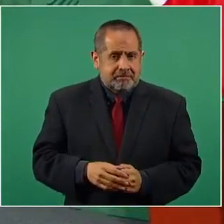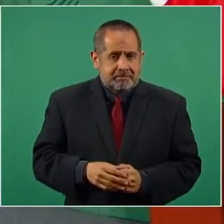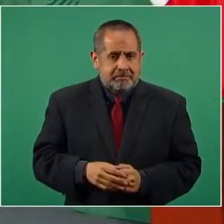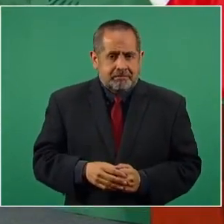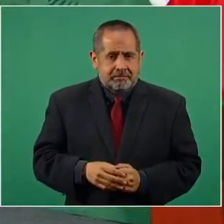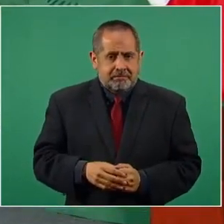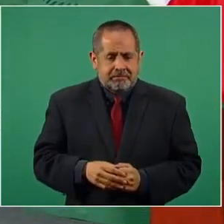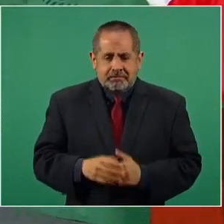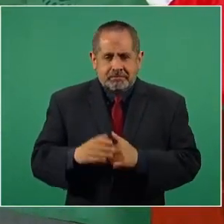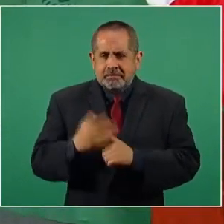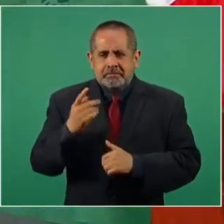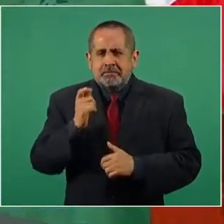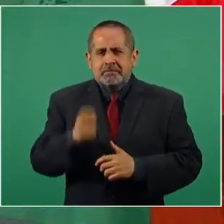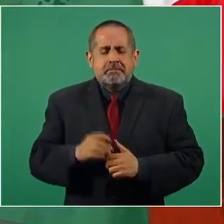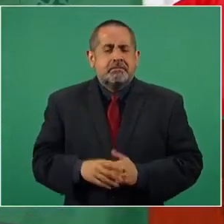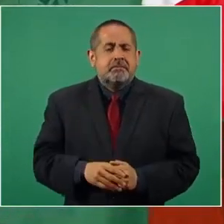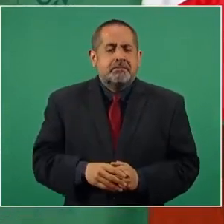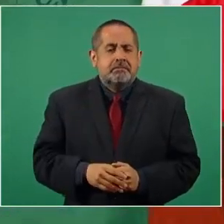¿Por qué